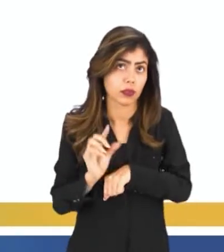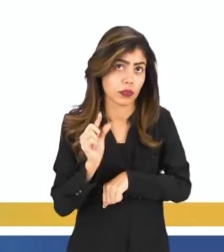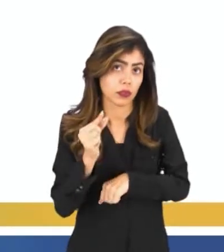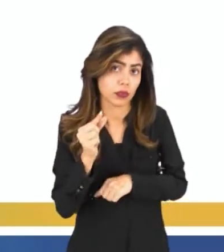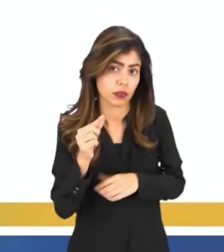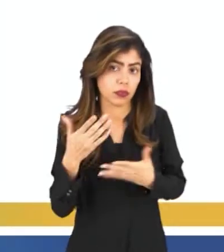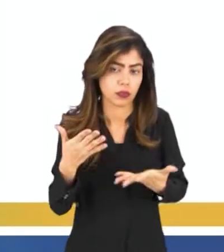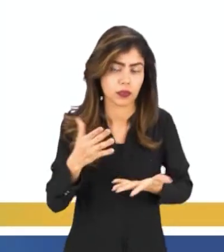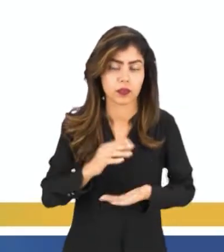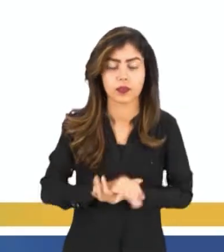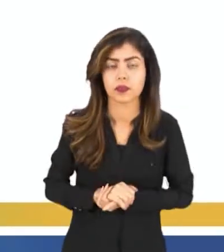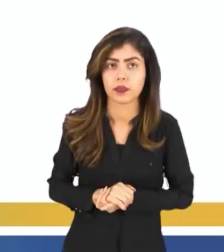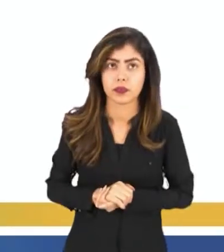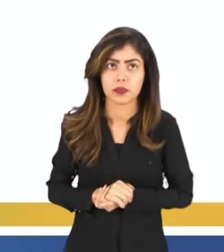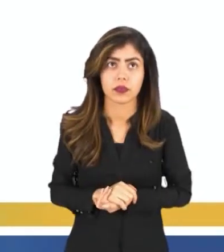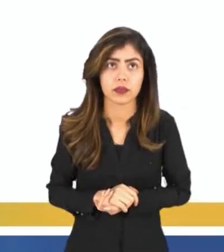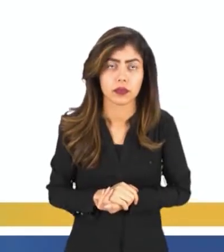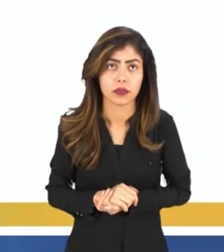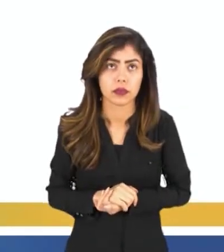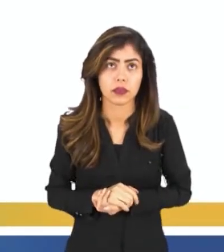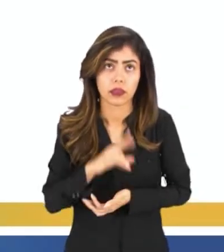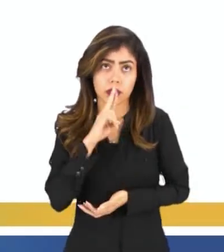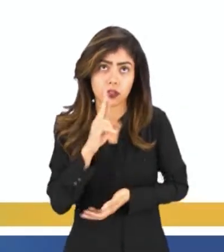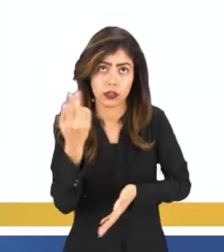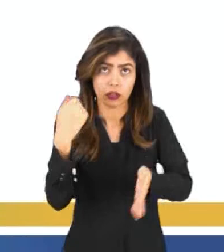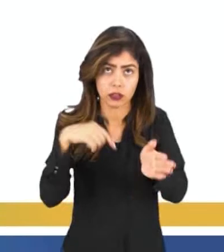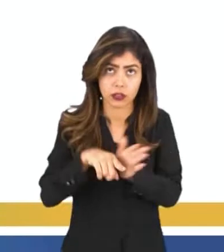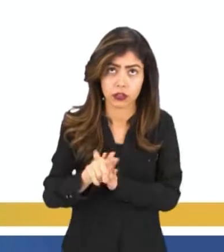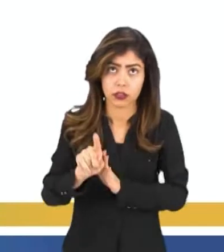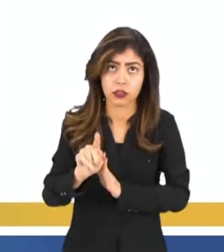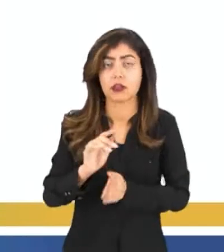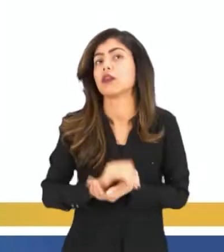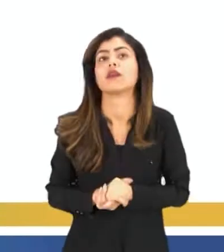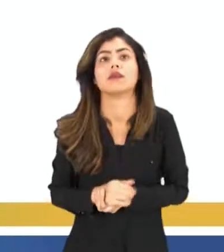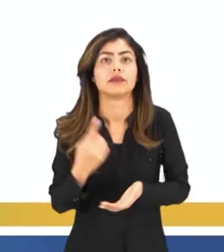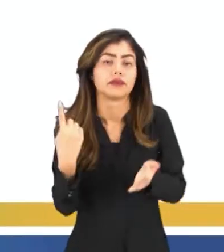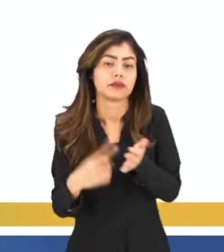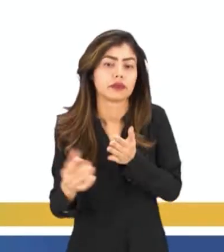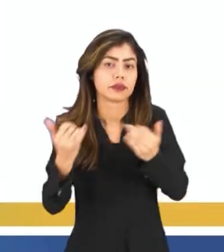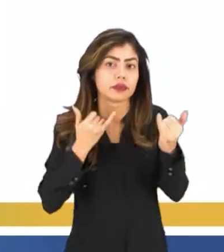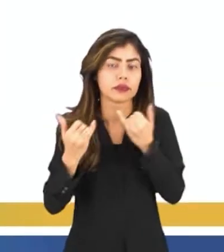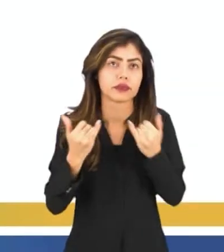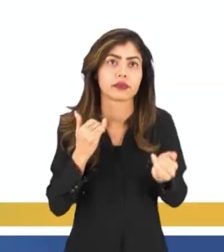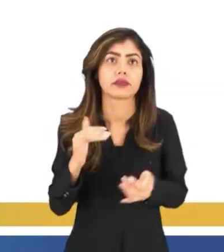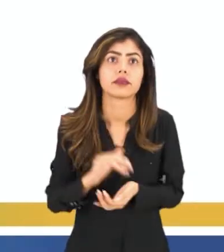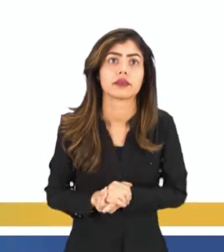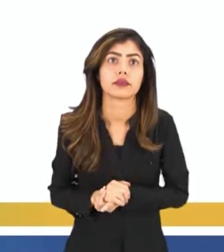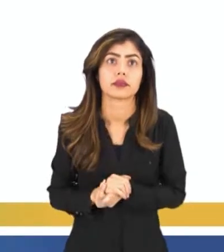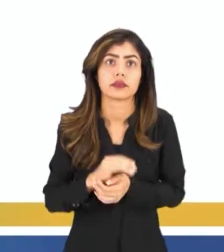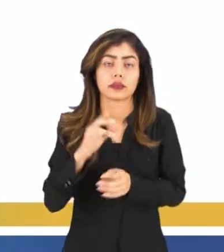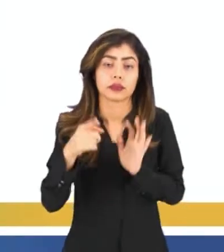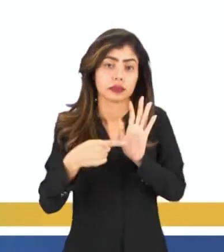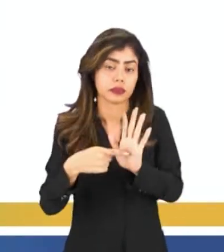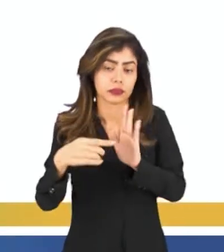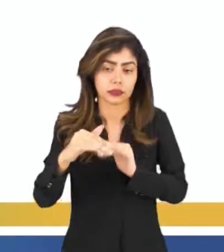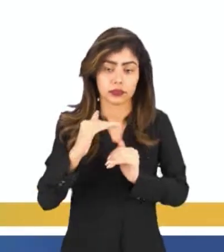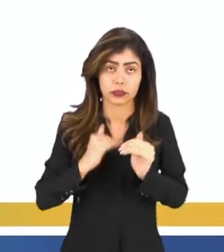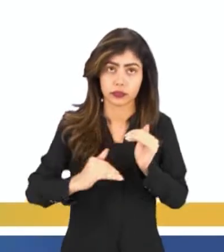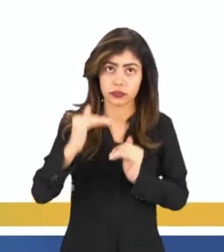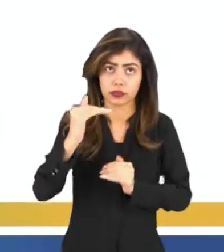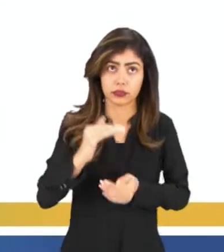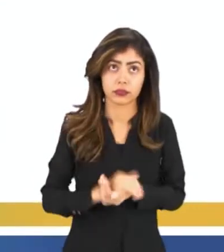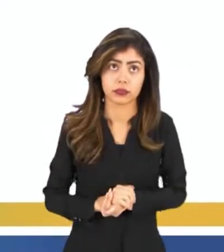los ejercicios responden las preguntas de acuerdo con las informaciones citadas arriba